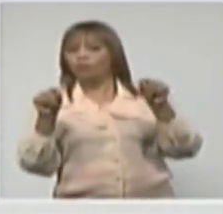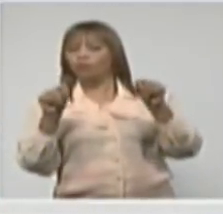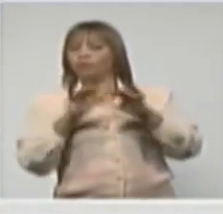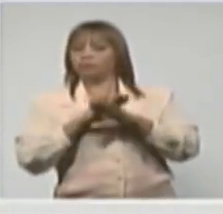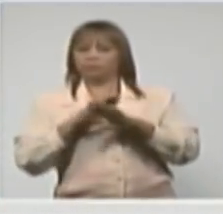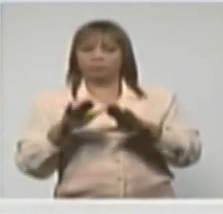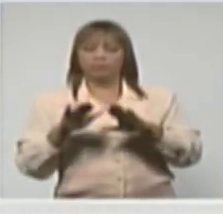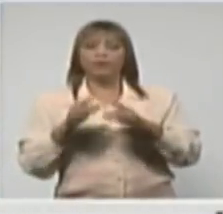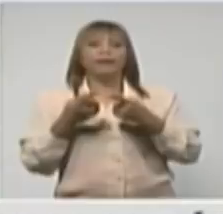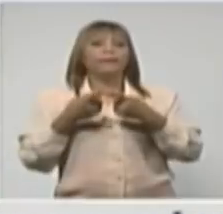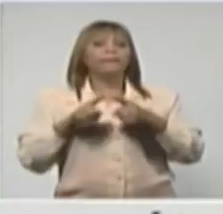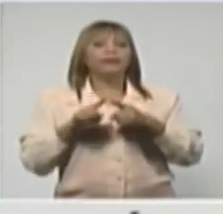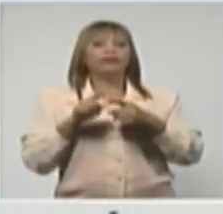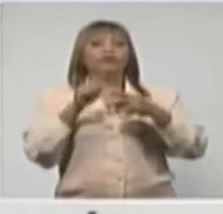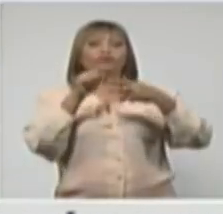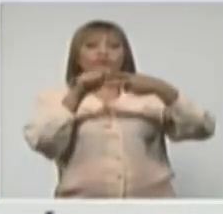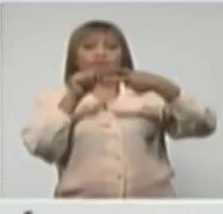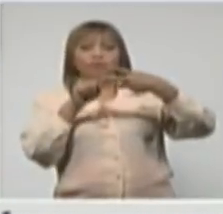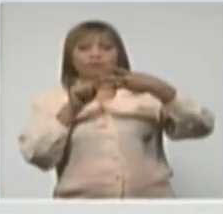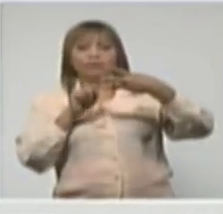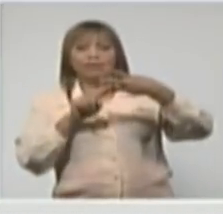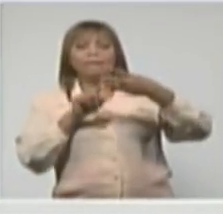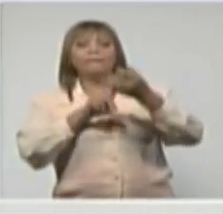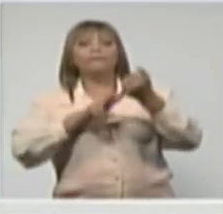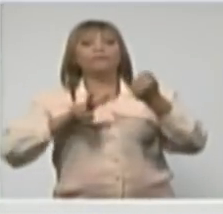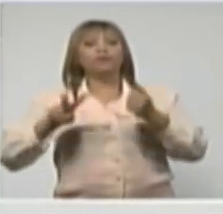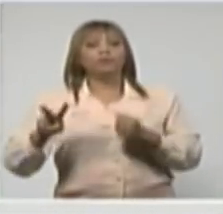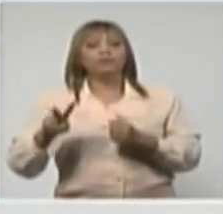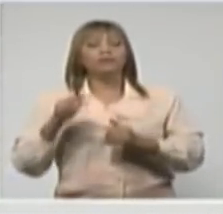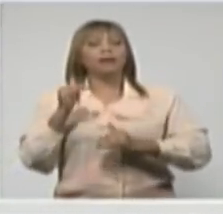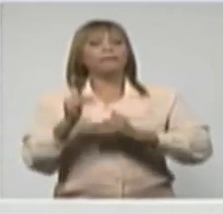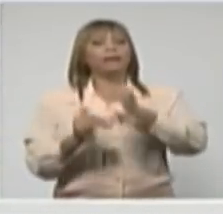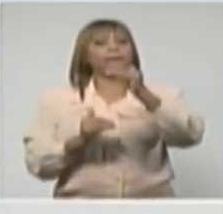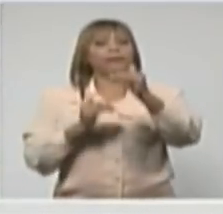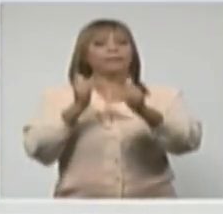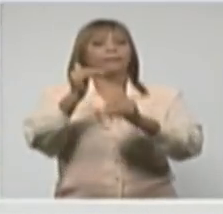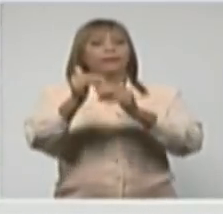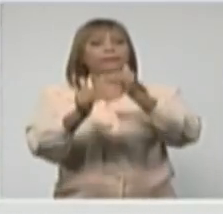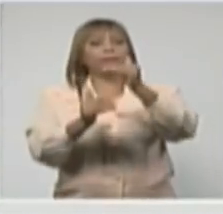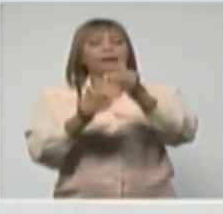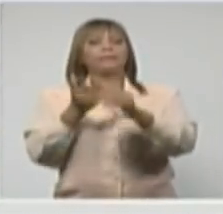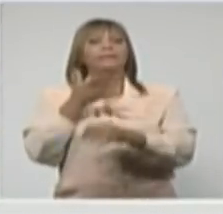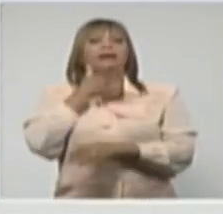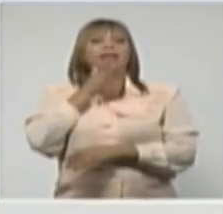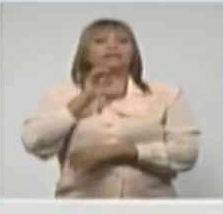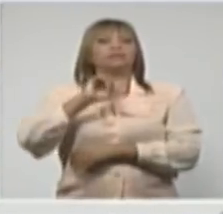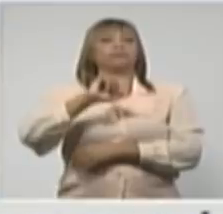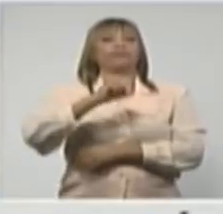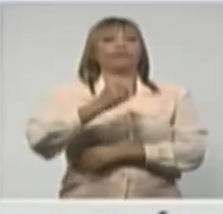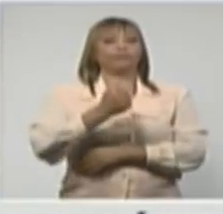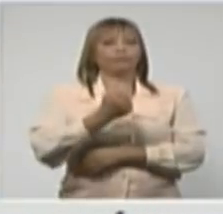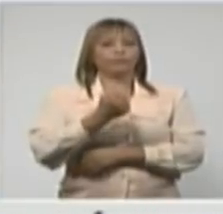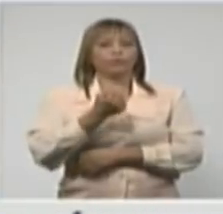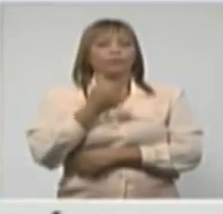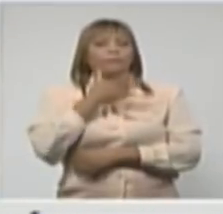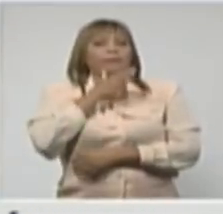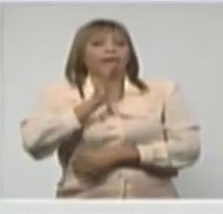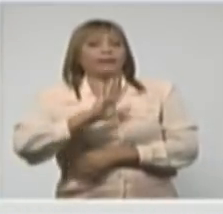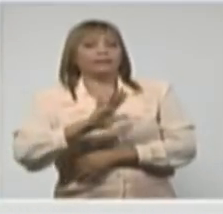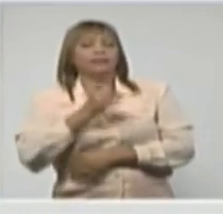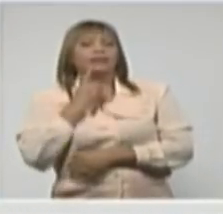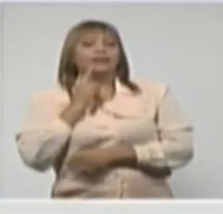indiscutiblemente estos tres territorios, con una evolución que parece que va al control, en La Habana sobre